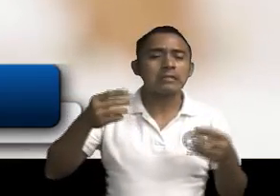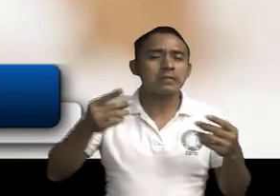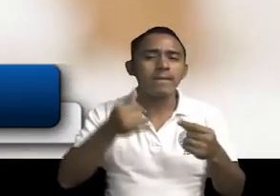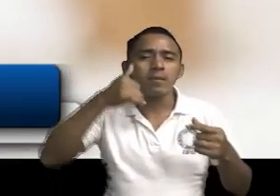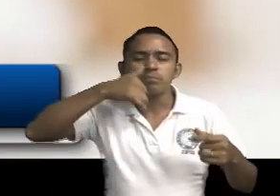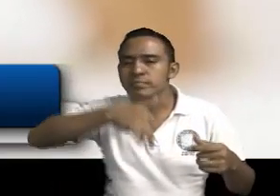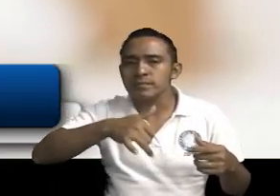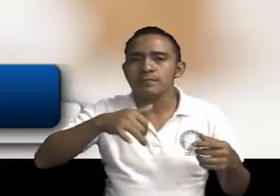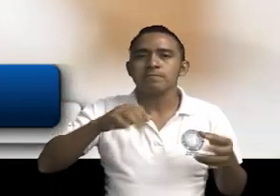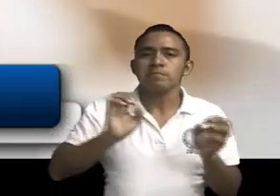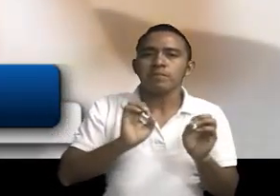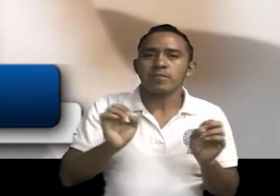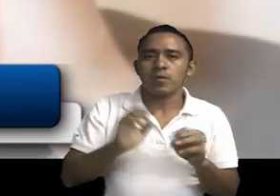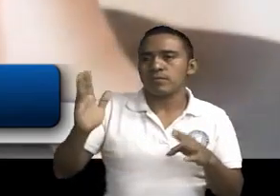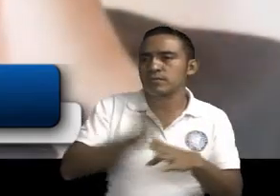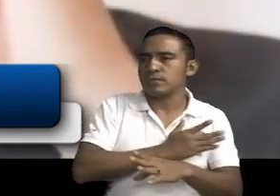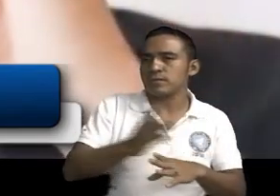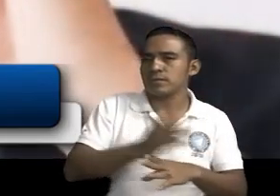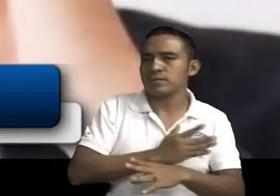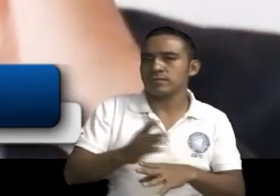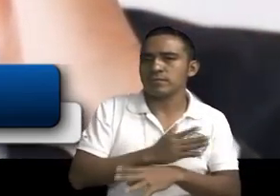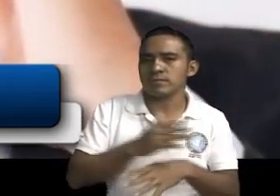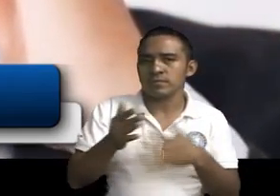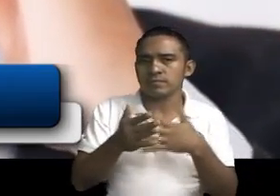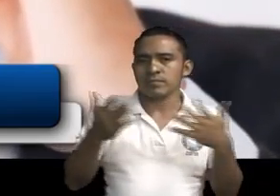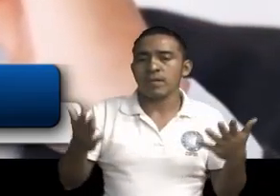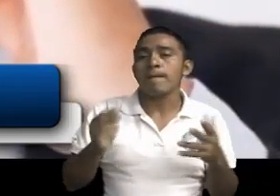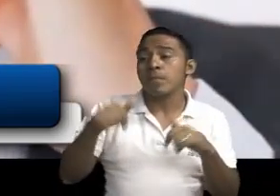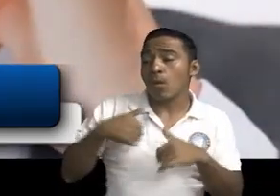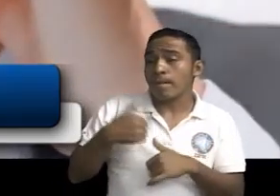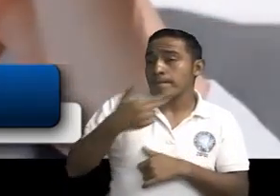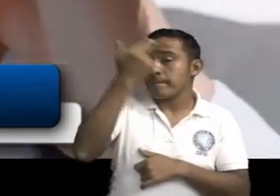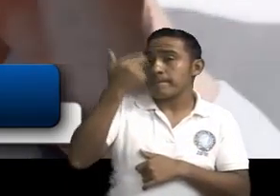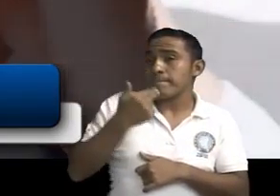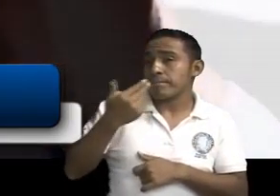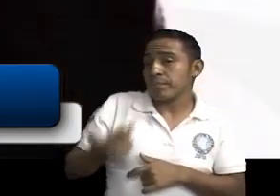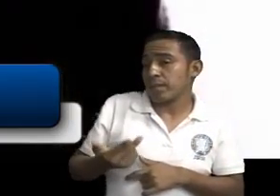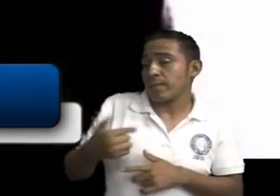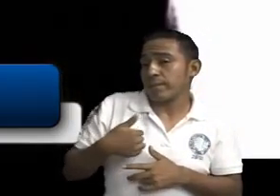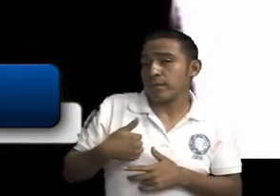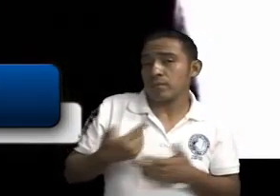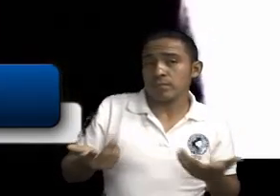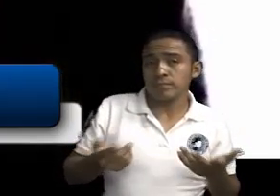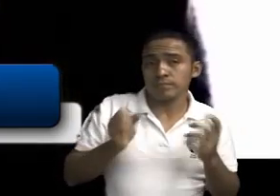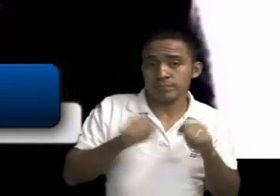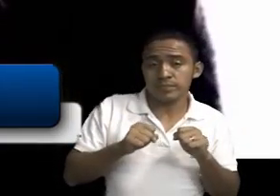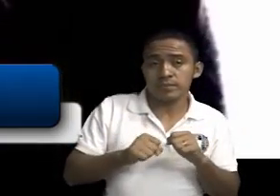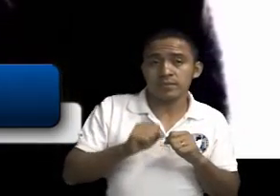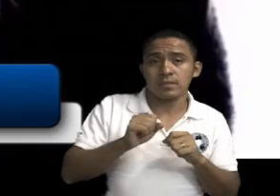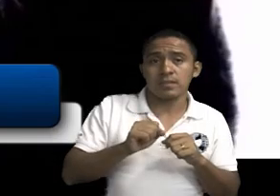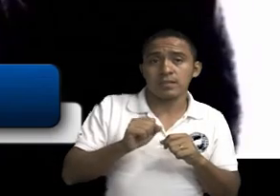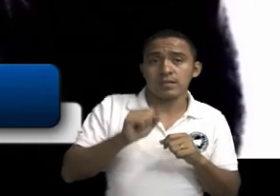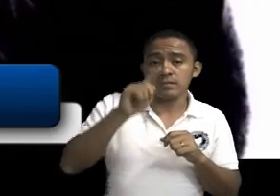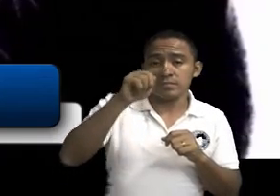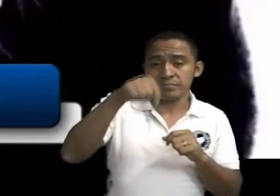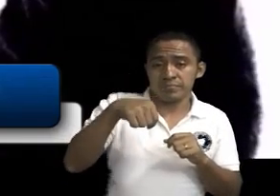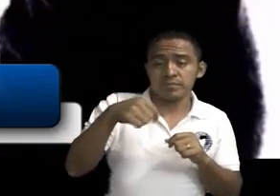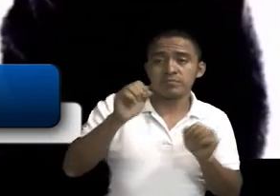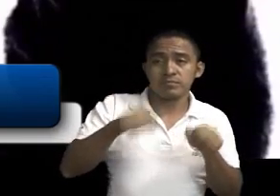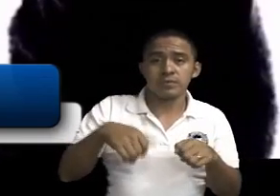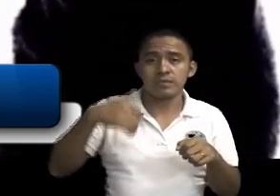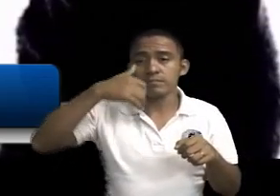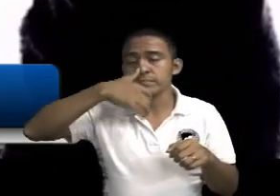¿O es una cosa completamente distinta? Yo le pregunto porque si la disfunción eréctil puede llevar a esto, que es la